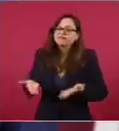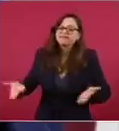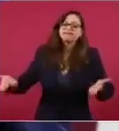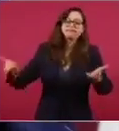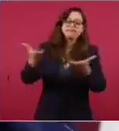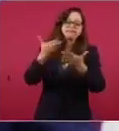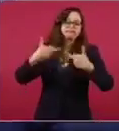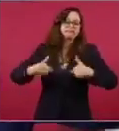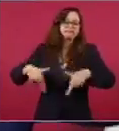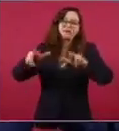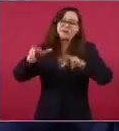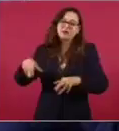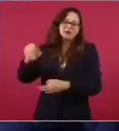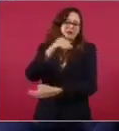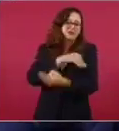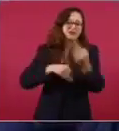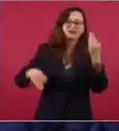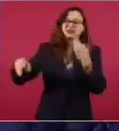Entonces yo tengo